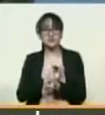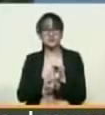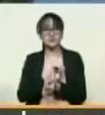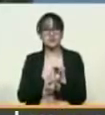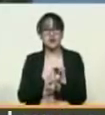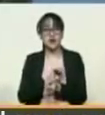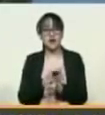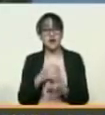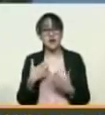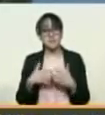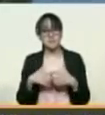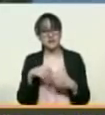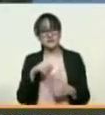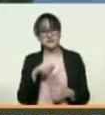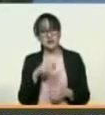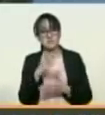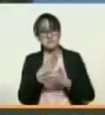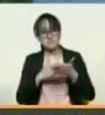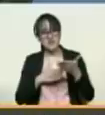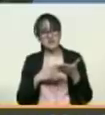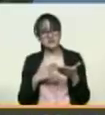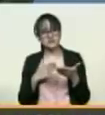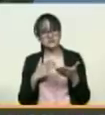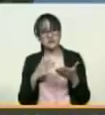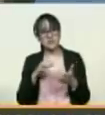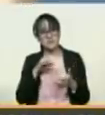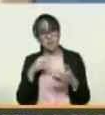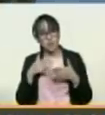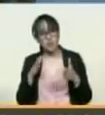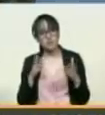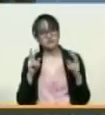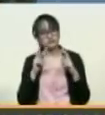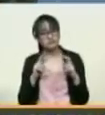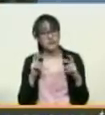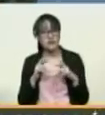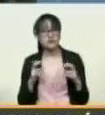empresas mixtas que están bajo investigación. Es la ley